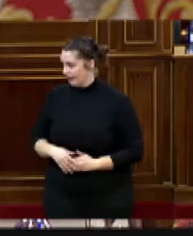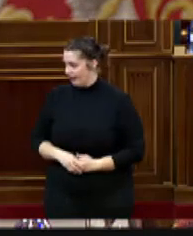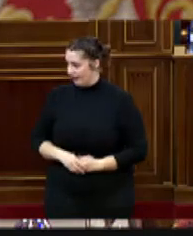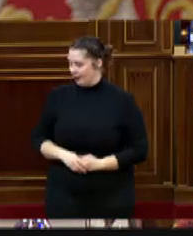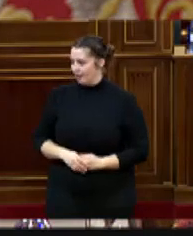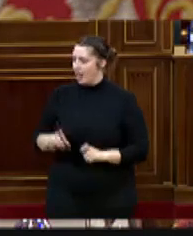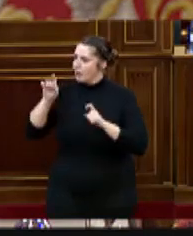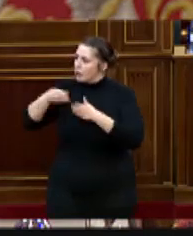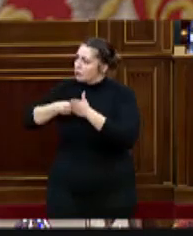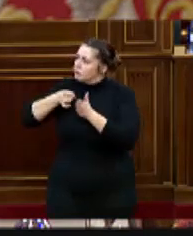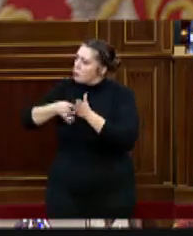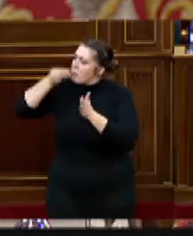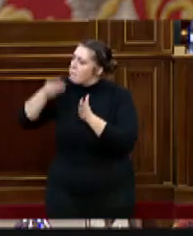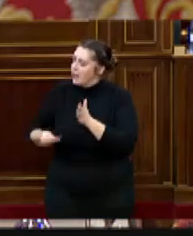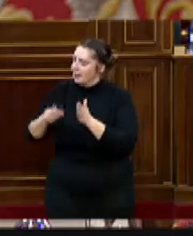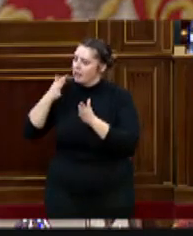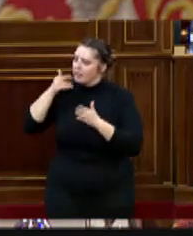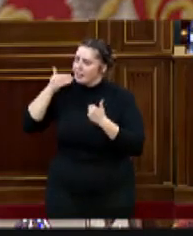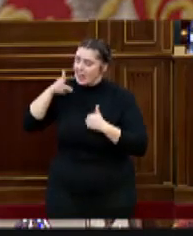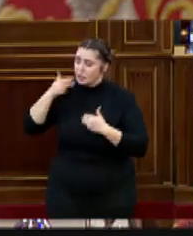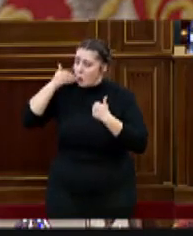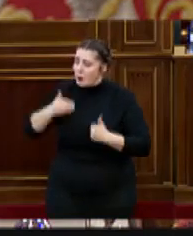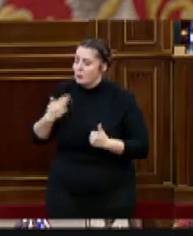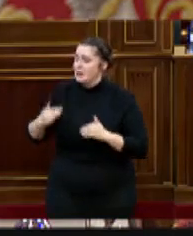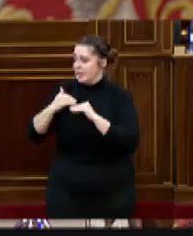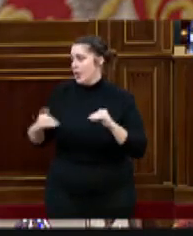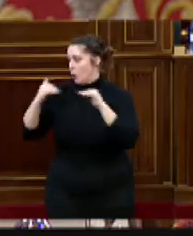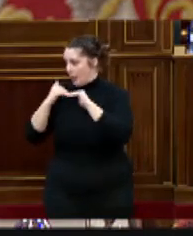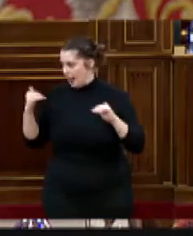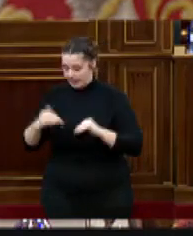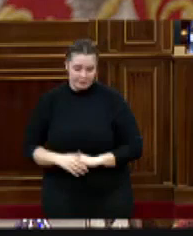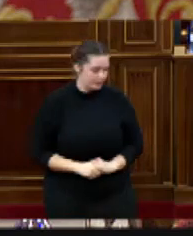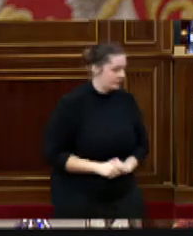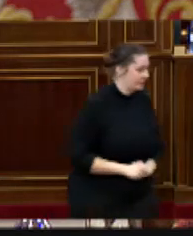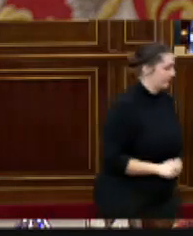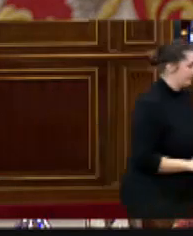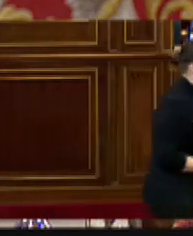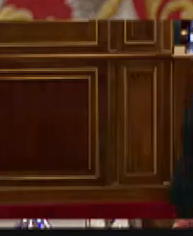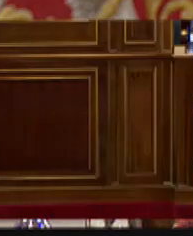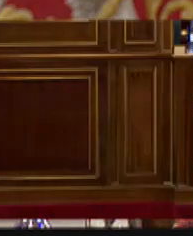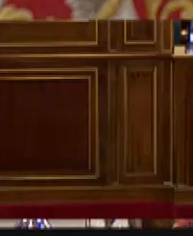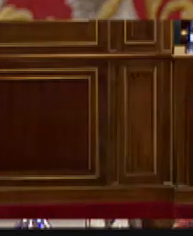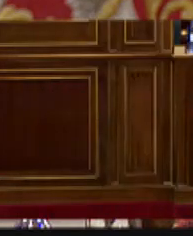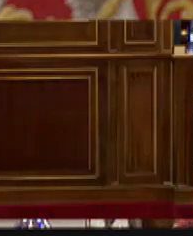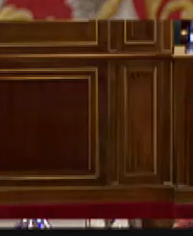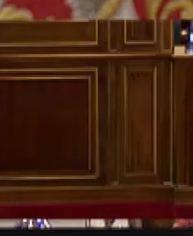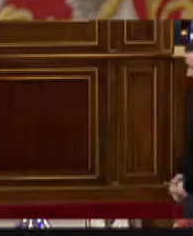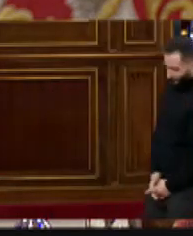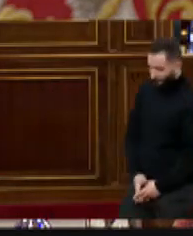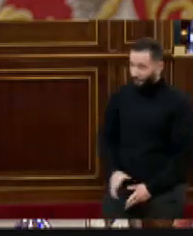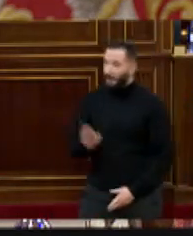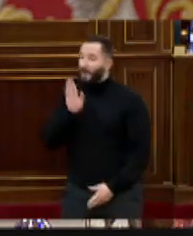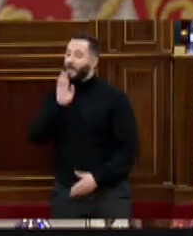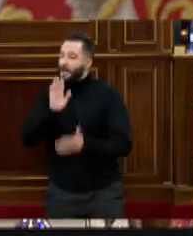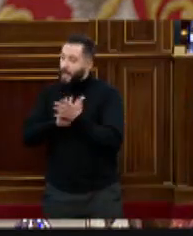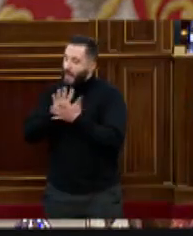una buena educación en derechos humanos y en igualdad lo que acabo de decir no es un impedimento para que afirme que